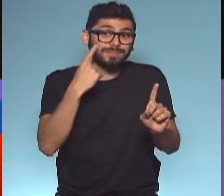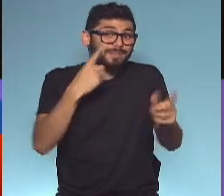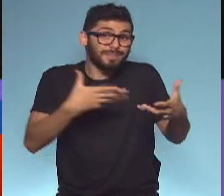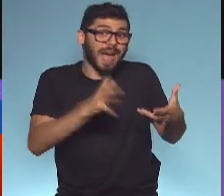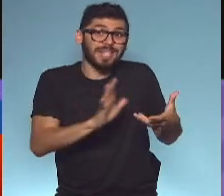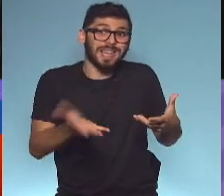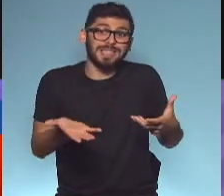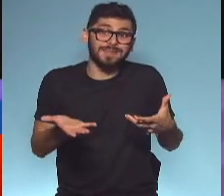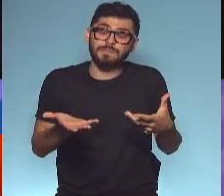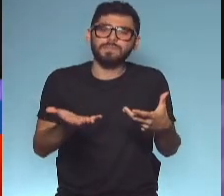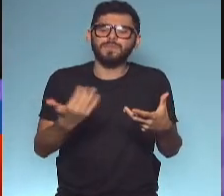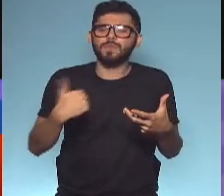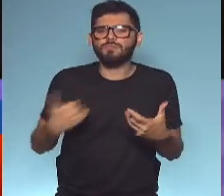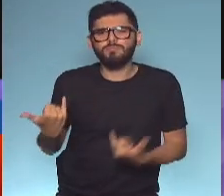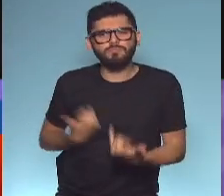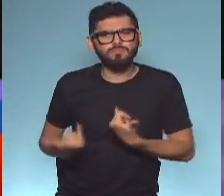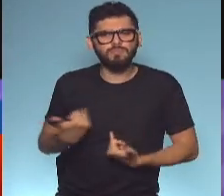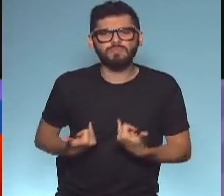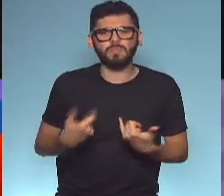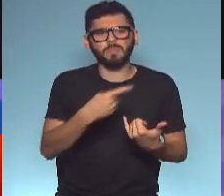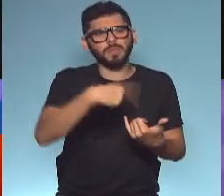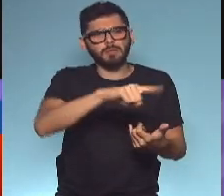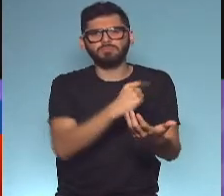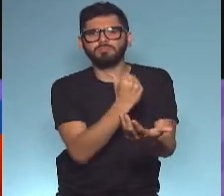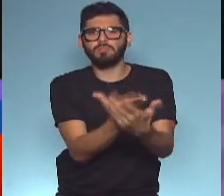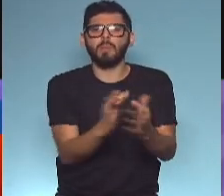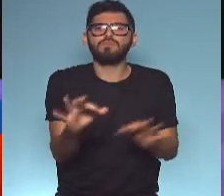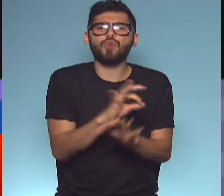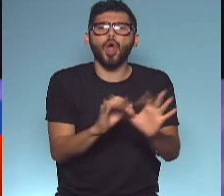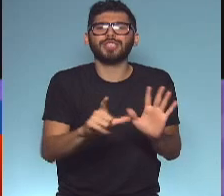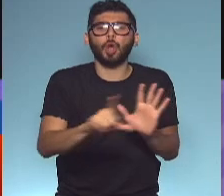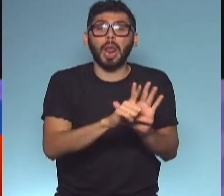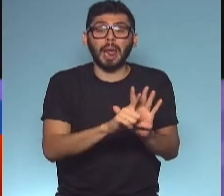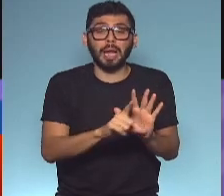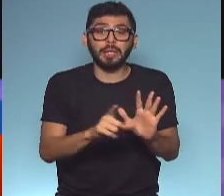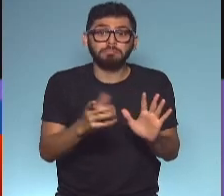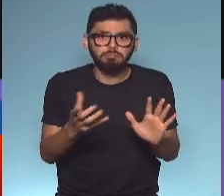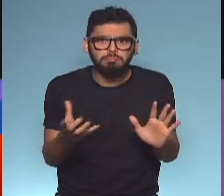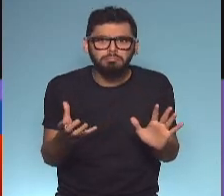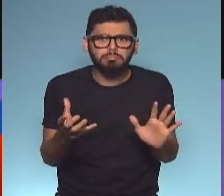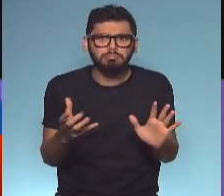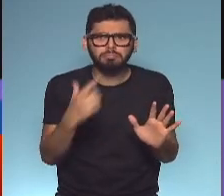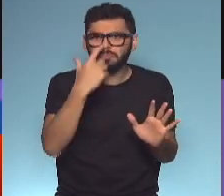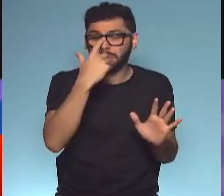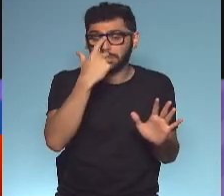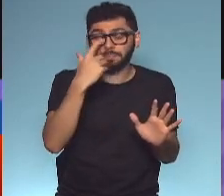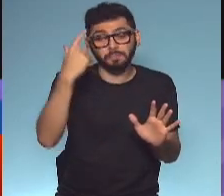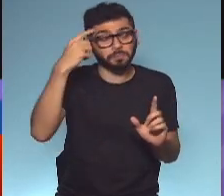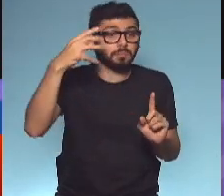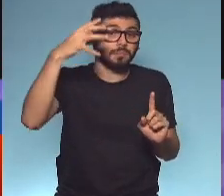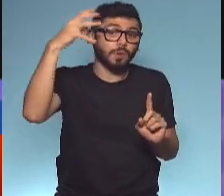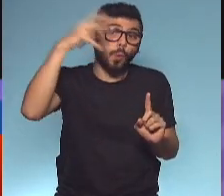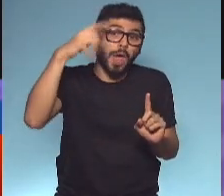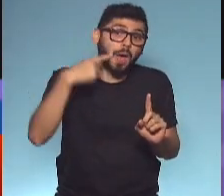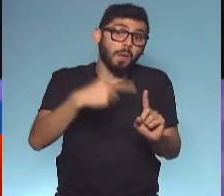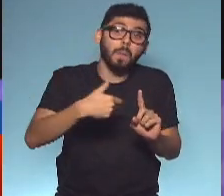cuestión. Hoy me comentaban que habían presentado un proyecto de ley. Digo, ¿quién pretende ser, en este caso, Patricia Bullrich,